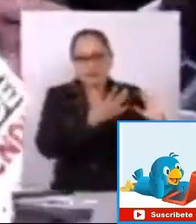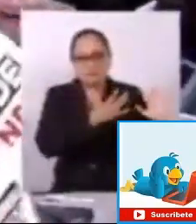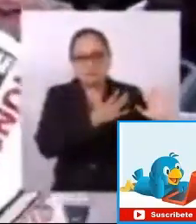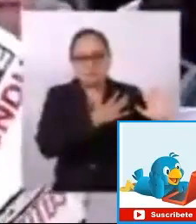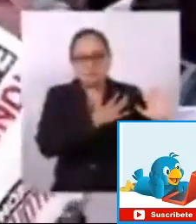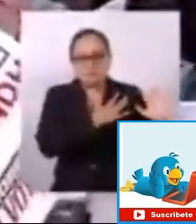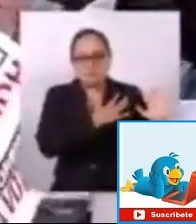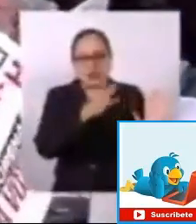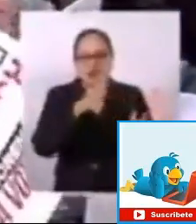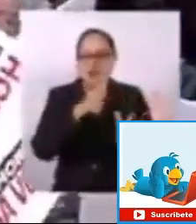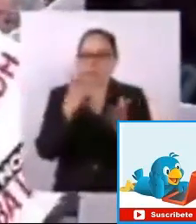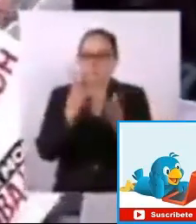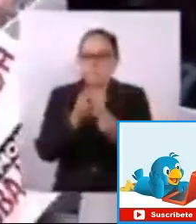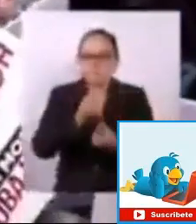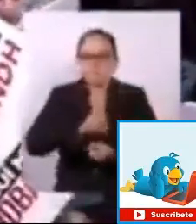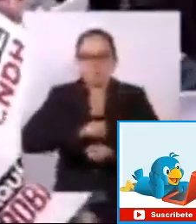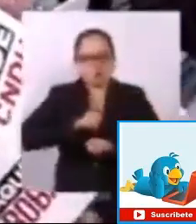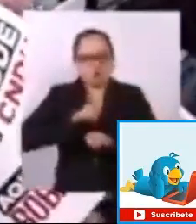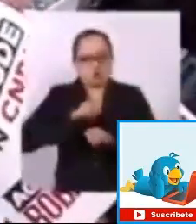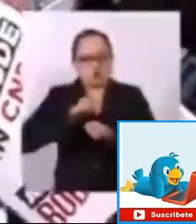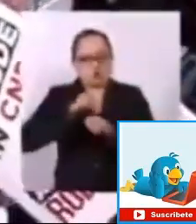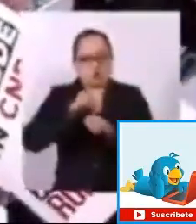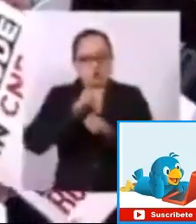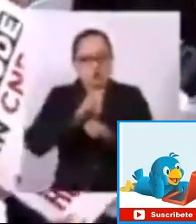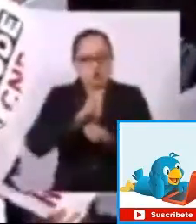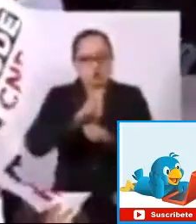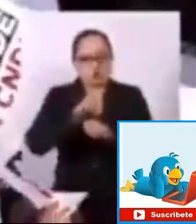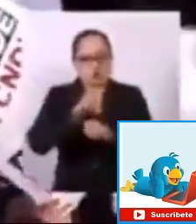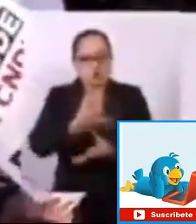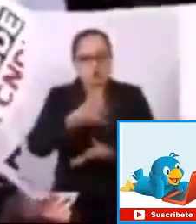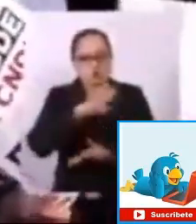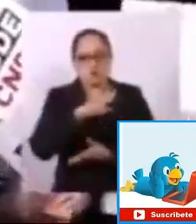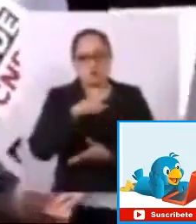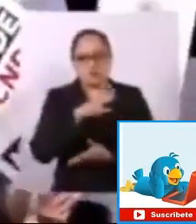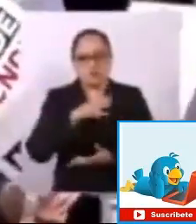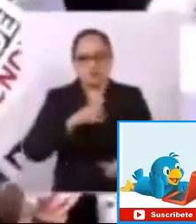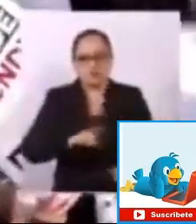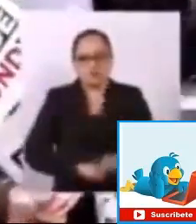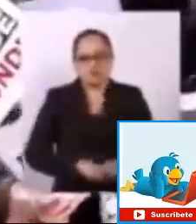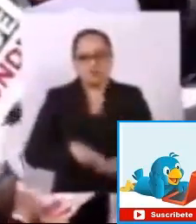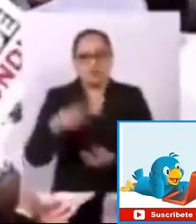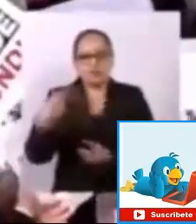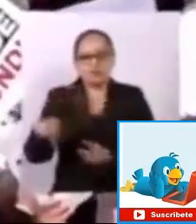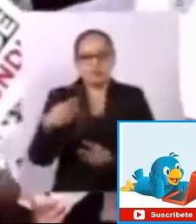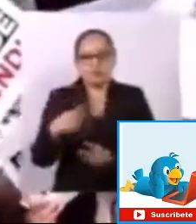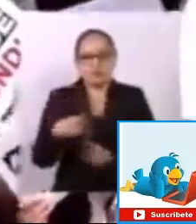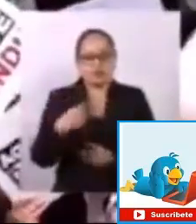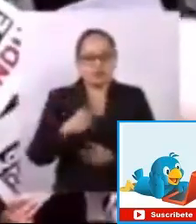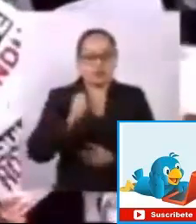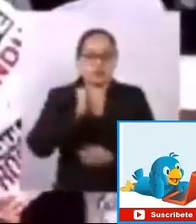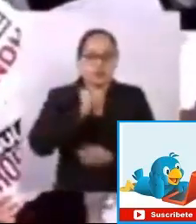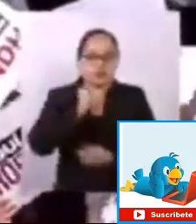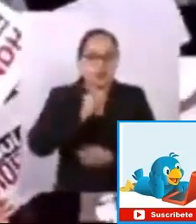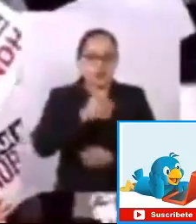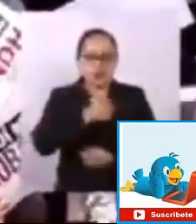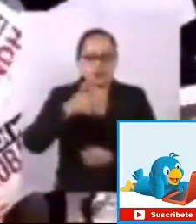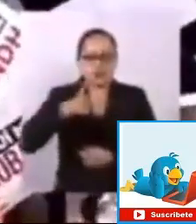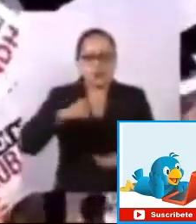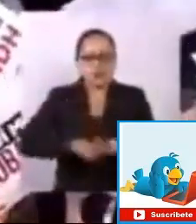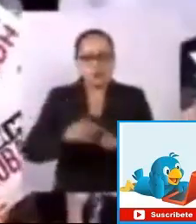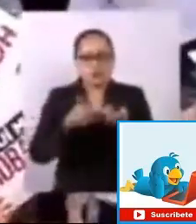las manifestaciones y las protestas por parte de los legisladores integrantes de los diversos